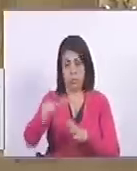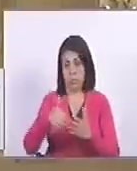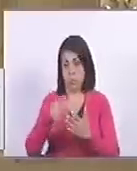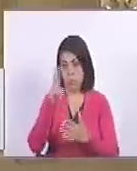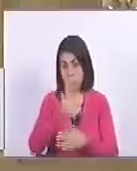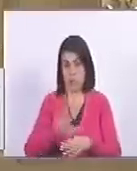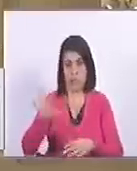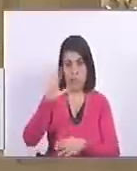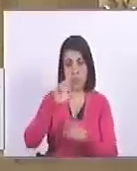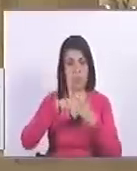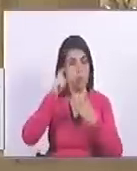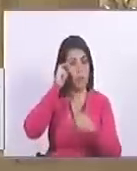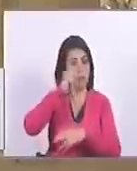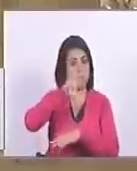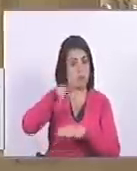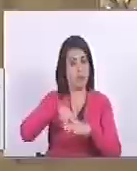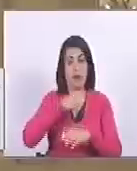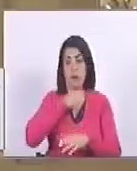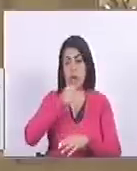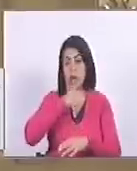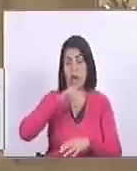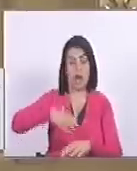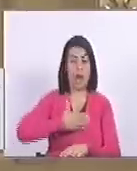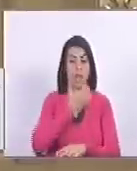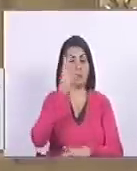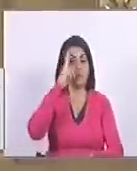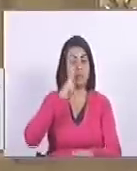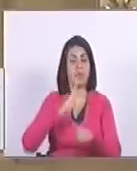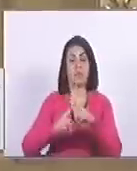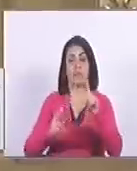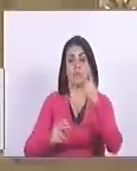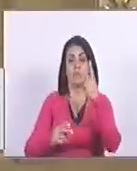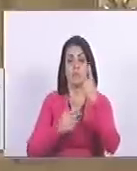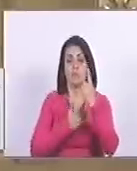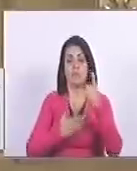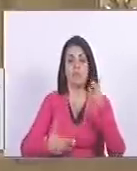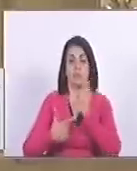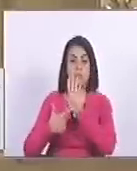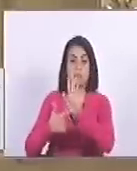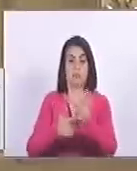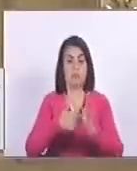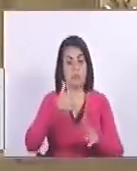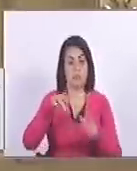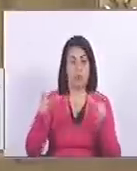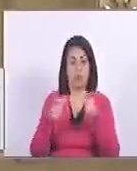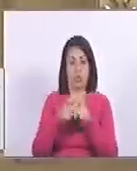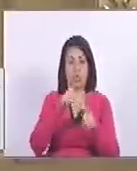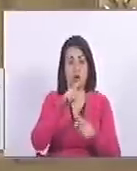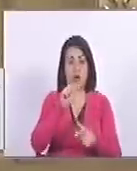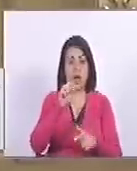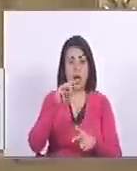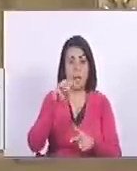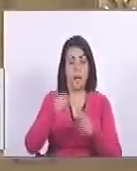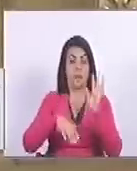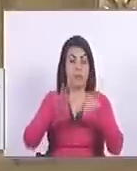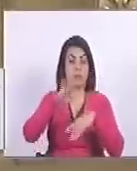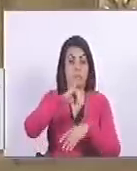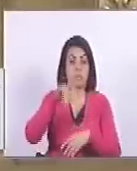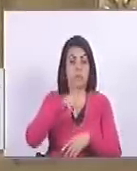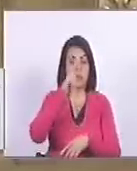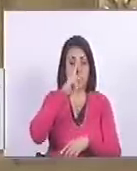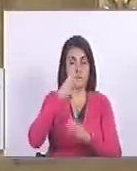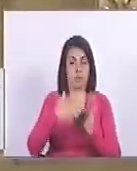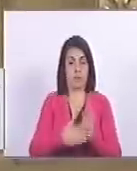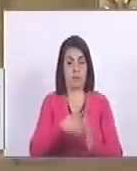territorio nacional el Día Nacional del Canto Coral en homenaje a la primera presentación del Orfeón Lamas, realizado el 15 de julio